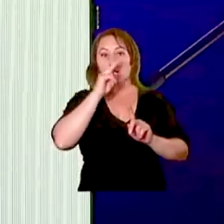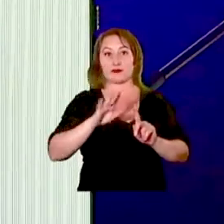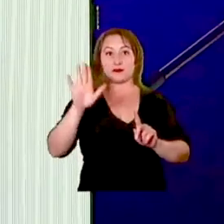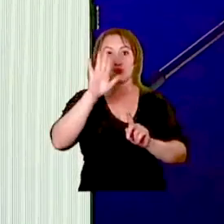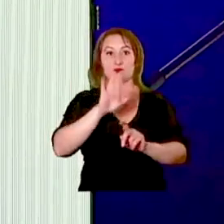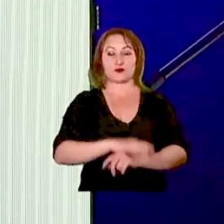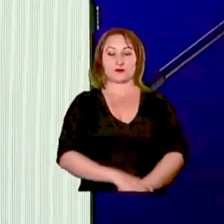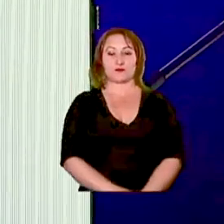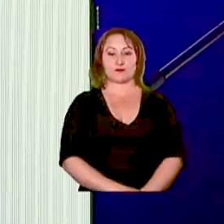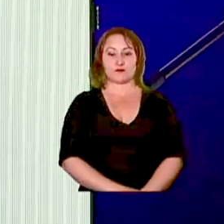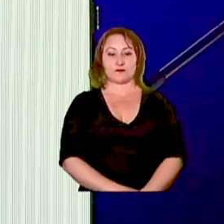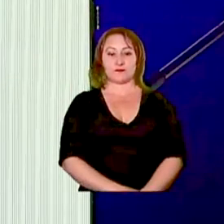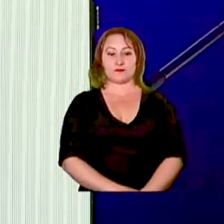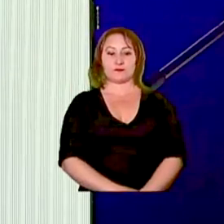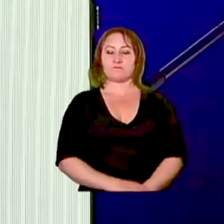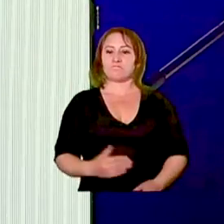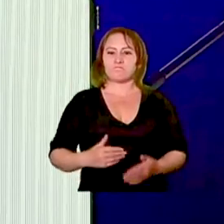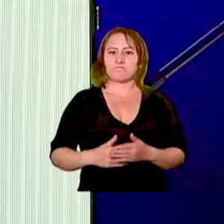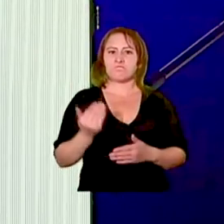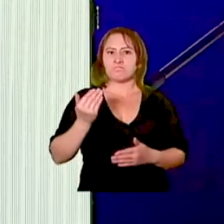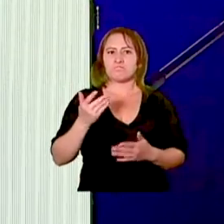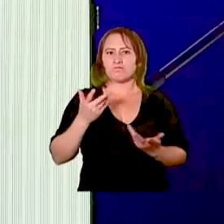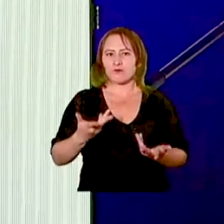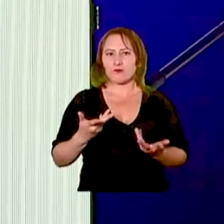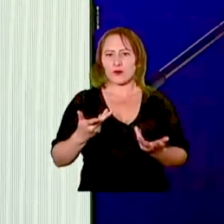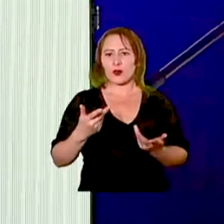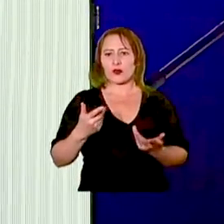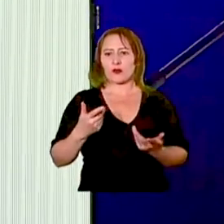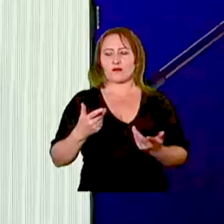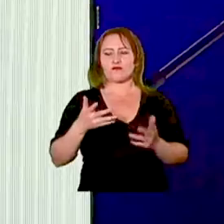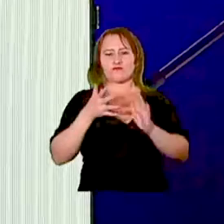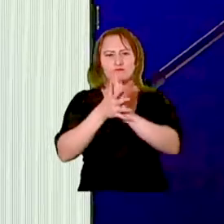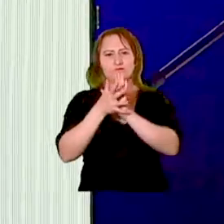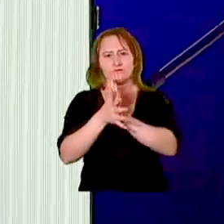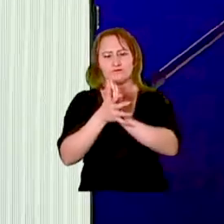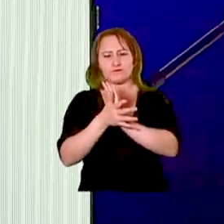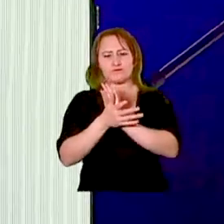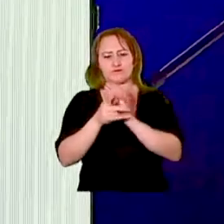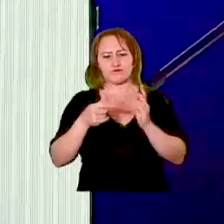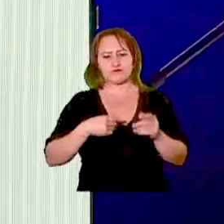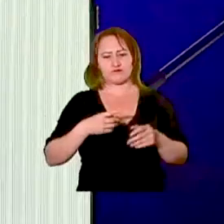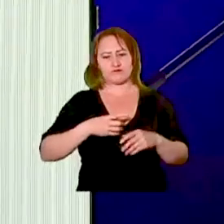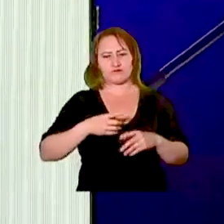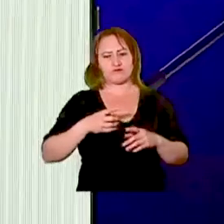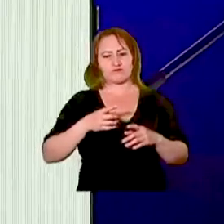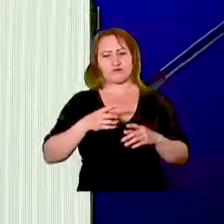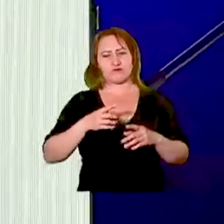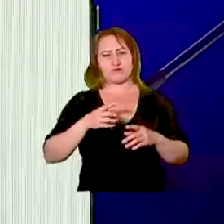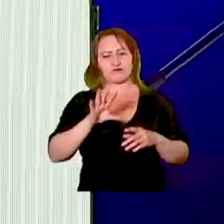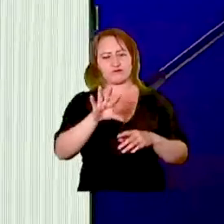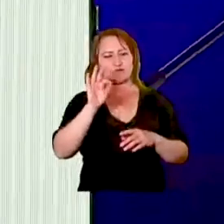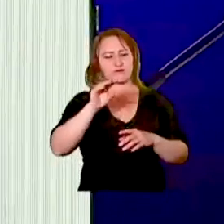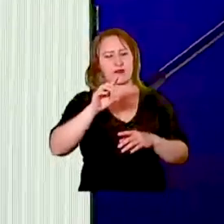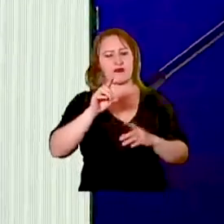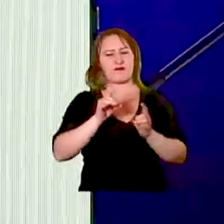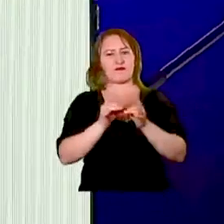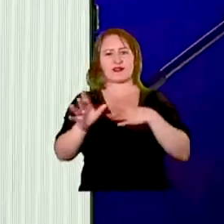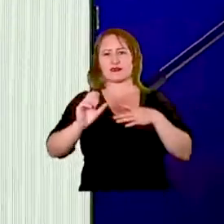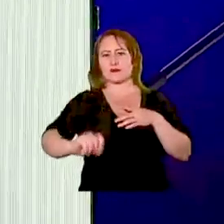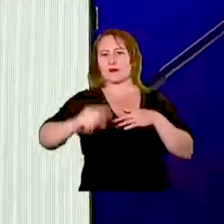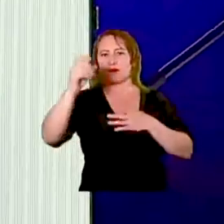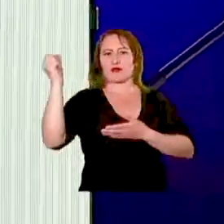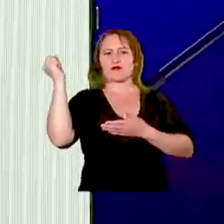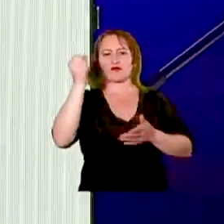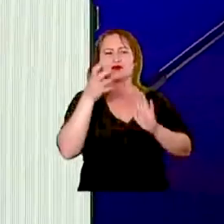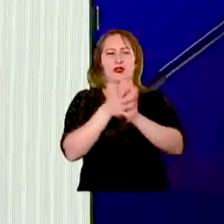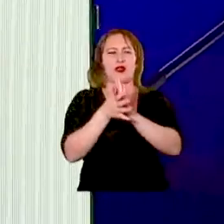Nación. Y quiero comenzar diciéndoles que el haber elegido esta fecha para realizar la primera audiencia